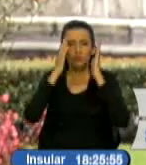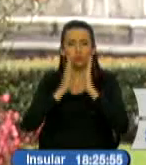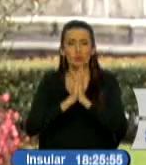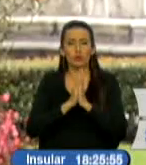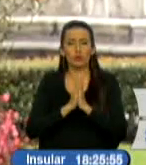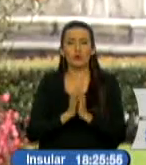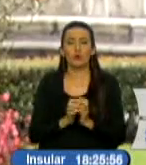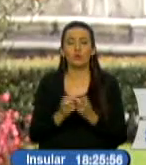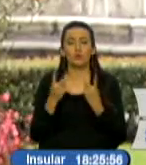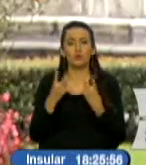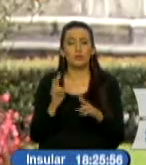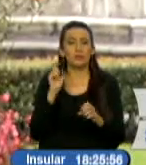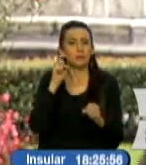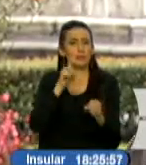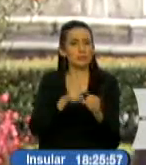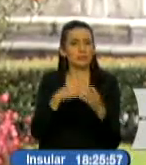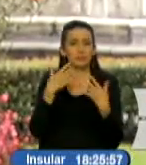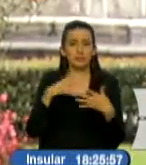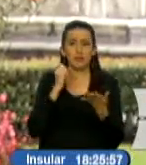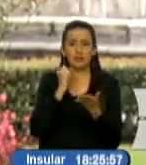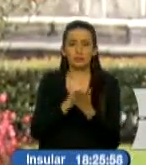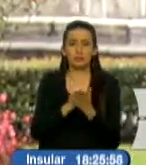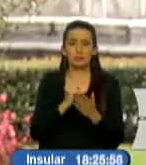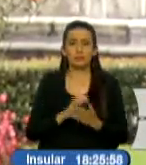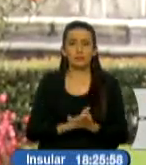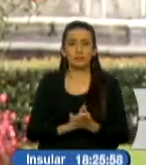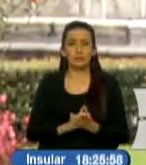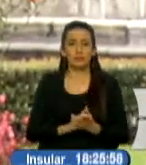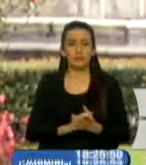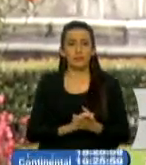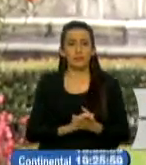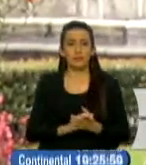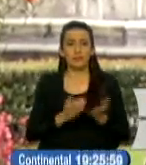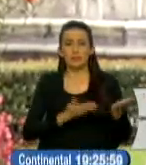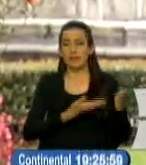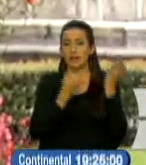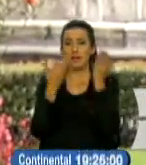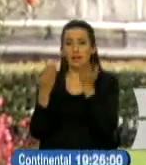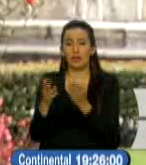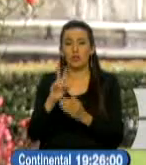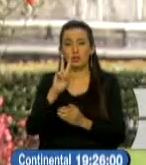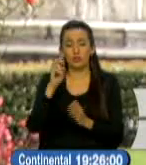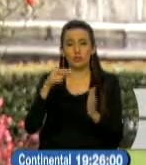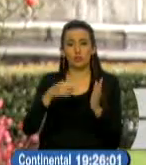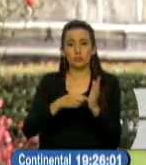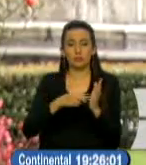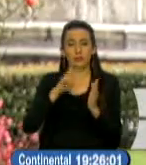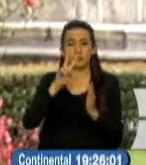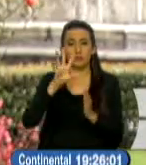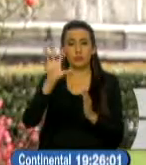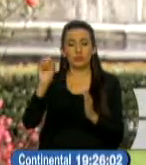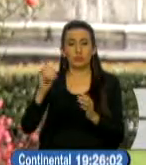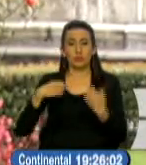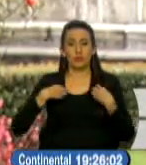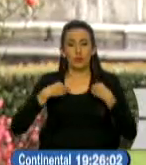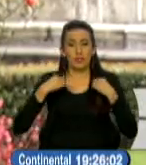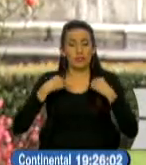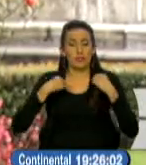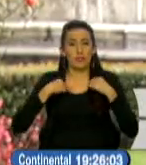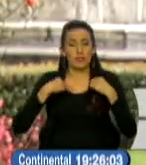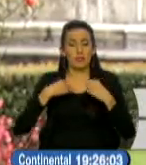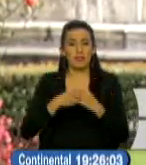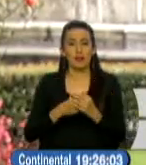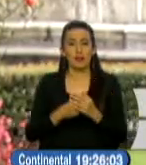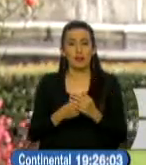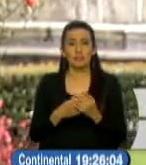se han inscrito en su totalidad, se han entregado los 1.250 trajes que tenemos nosotros y los